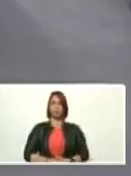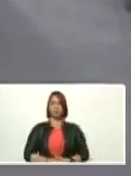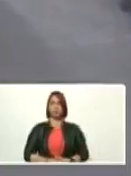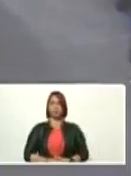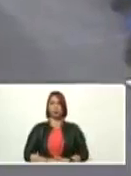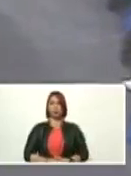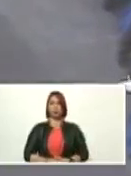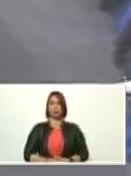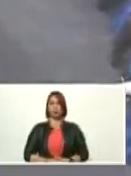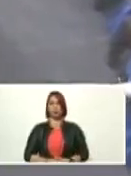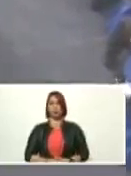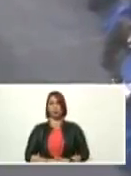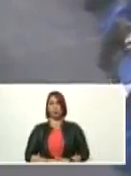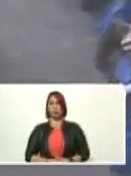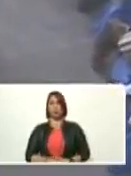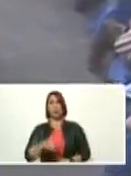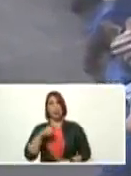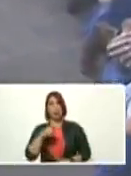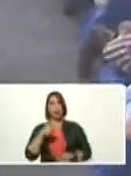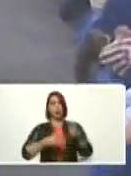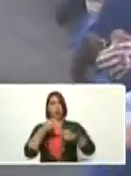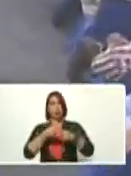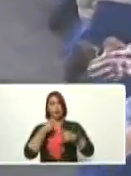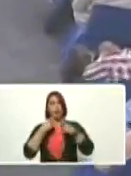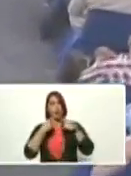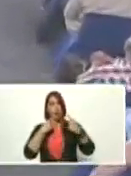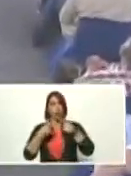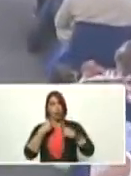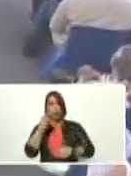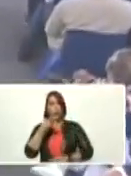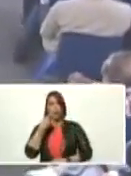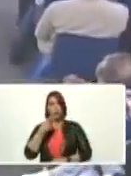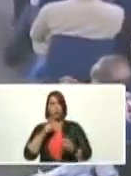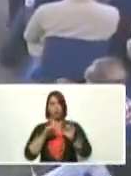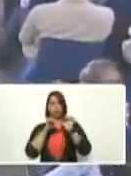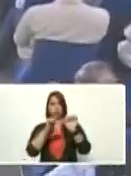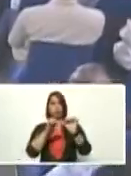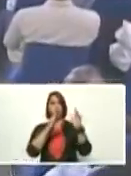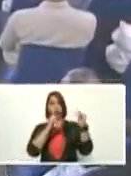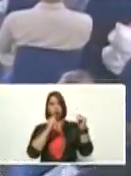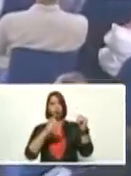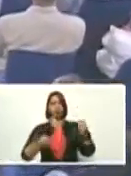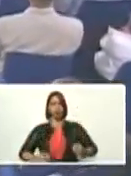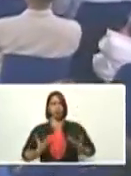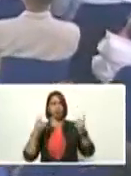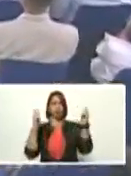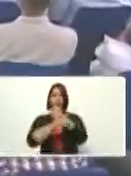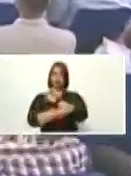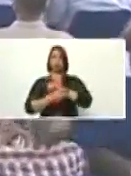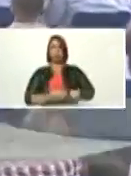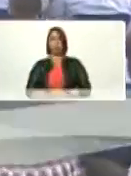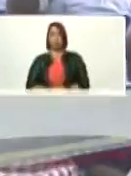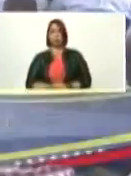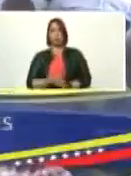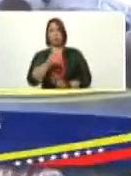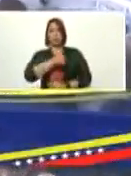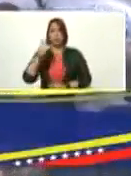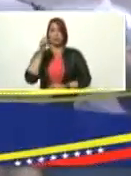y en desde allí construir un discurso político pertinente, esperanzador, transformador de cada